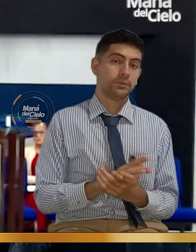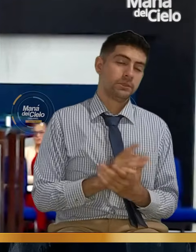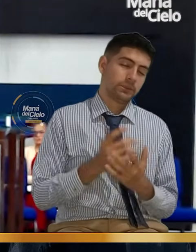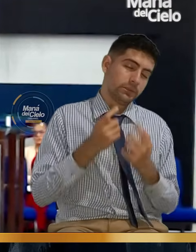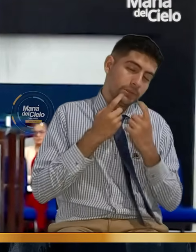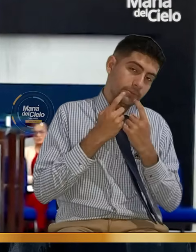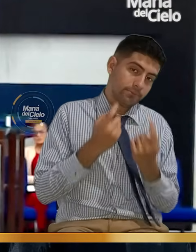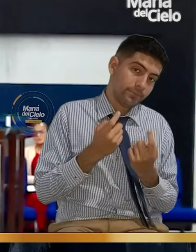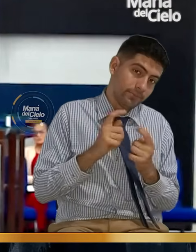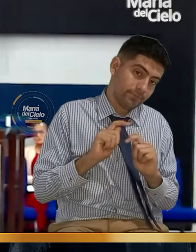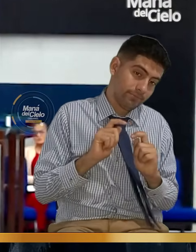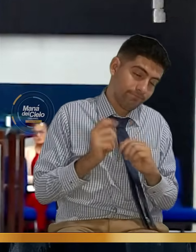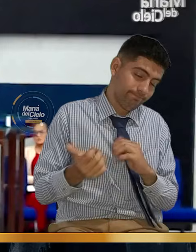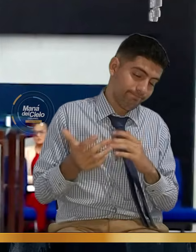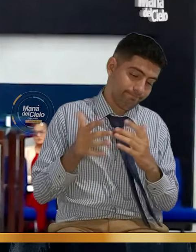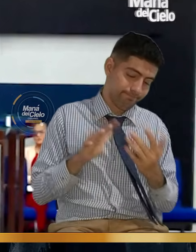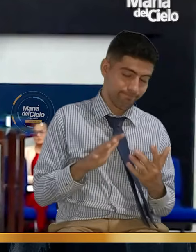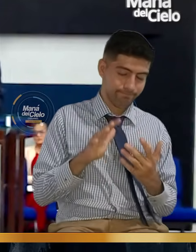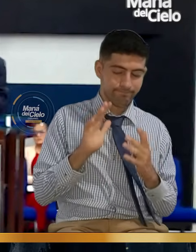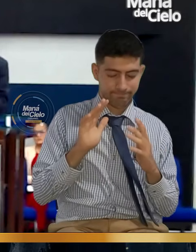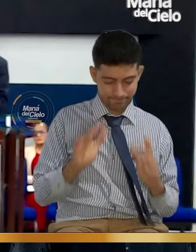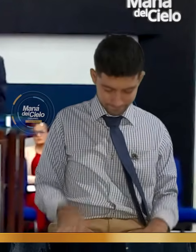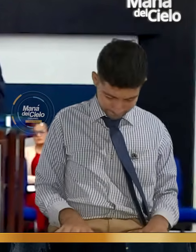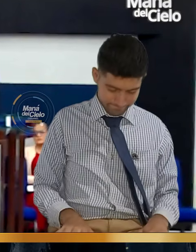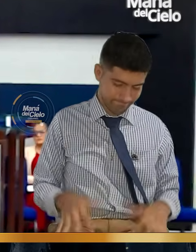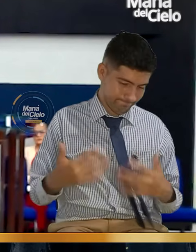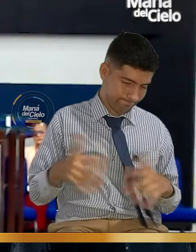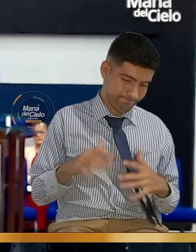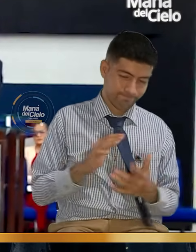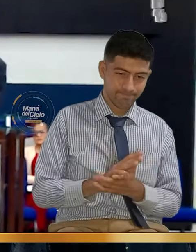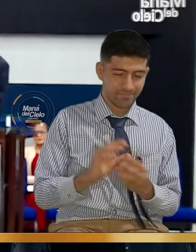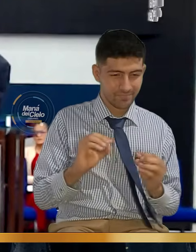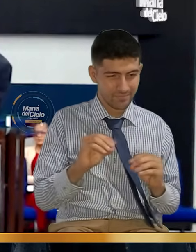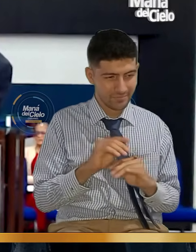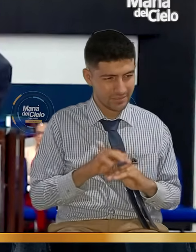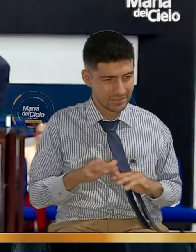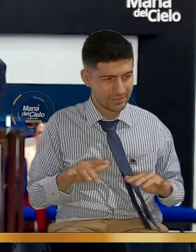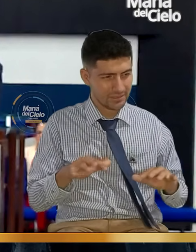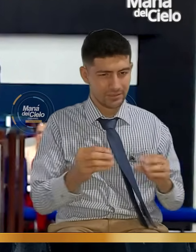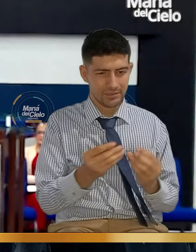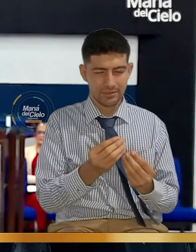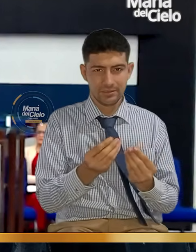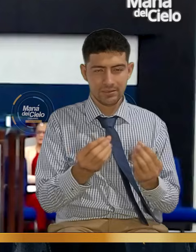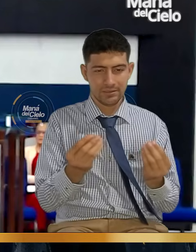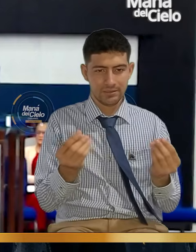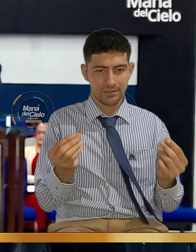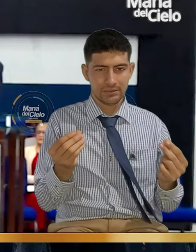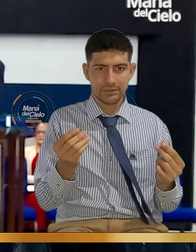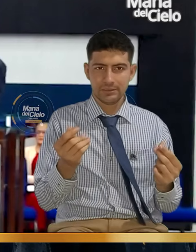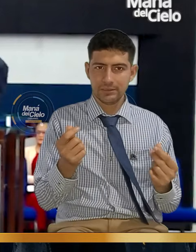Por el pecado vino el dolor de parto a las mujeres. Y fueron echados del huerto. Y hubieron unos problemas